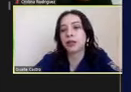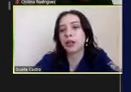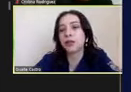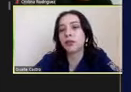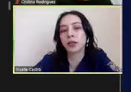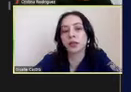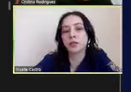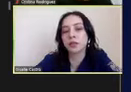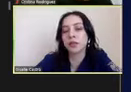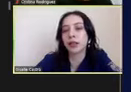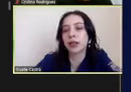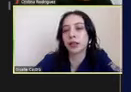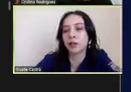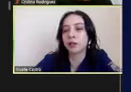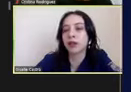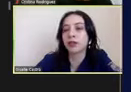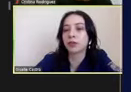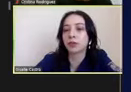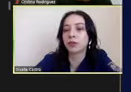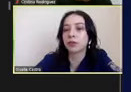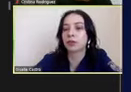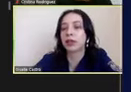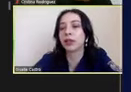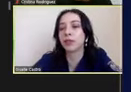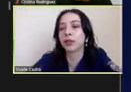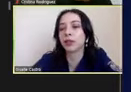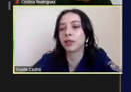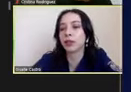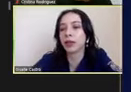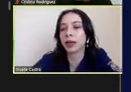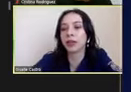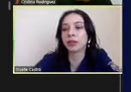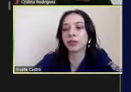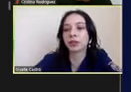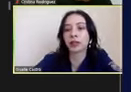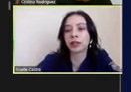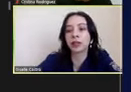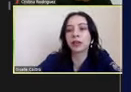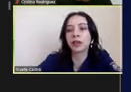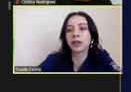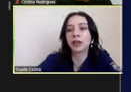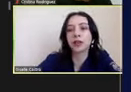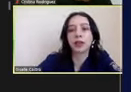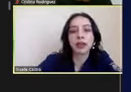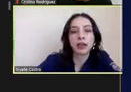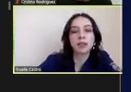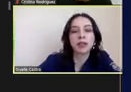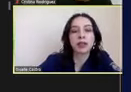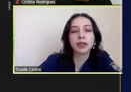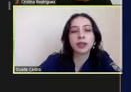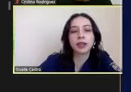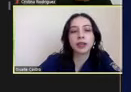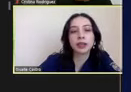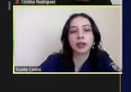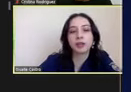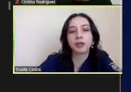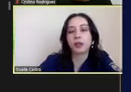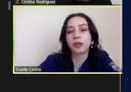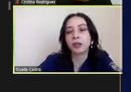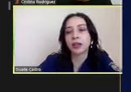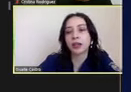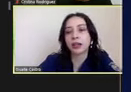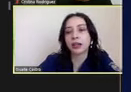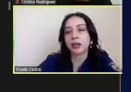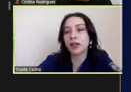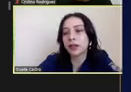o el deltoideo, se compone de cuatro ligamentos más pequeños, por así decirlo, que vamos a tener en este caso